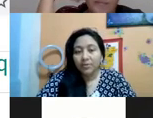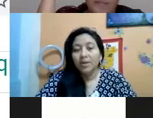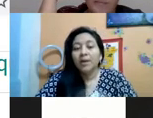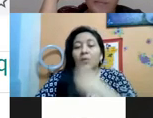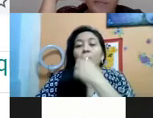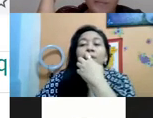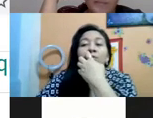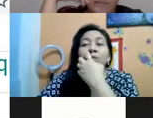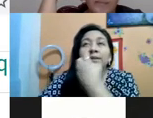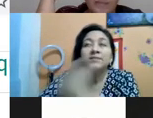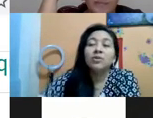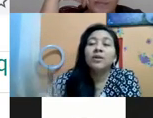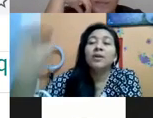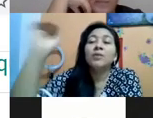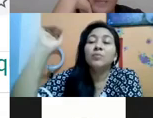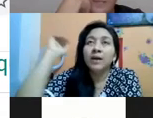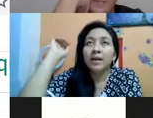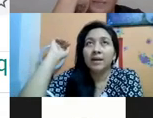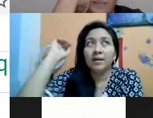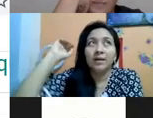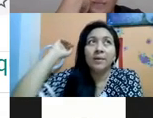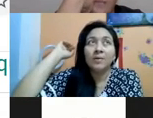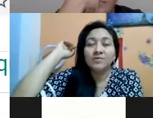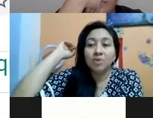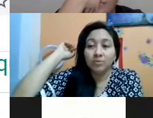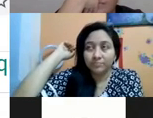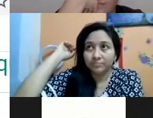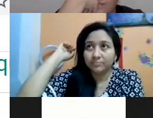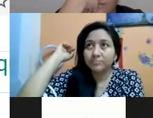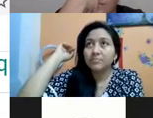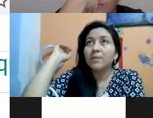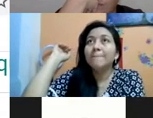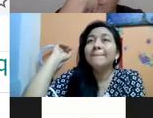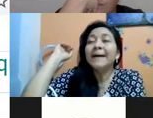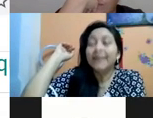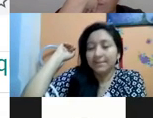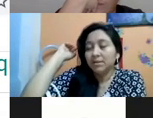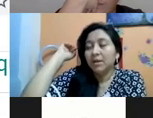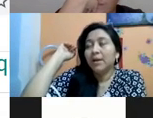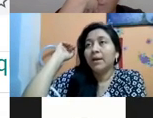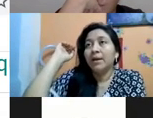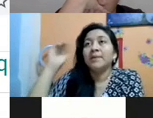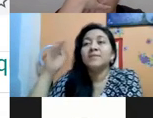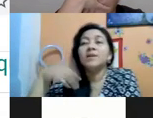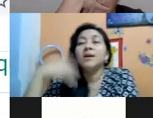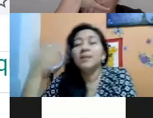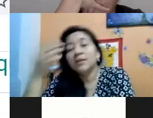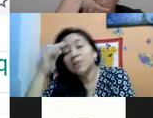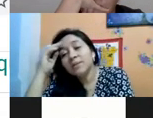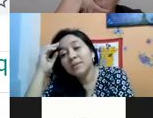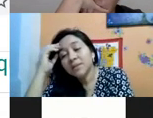intentos. Esto es si yo dejé una evaluación para que sea